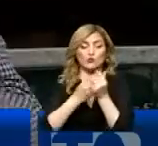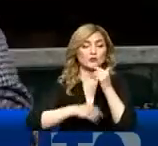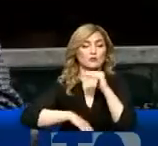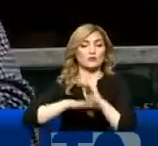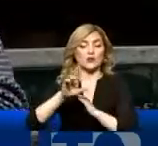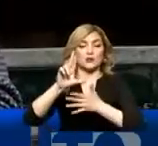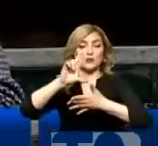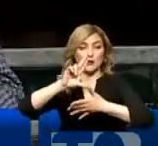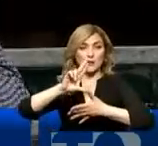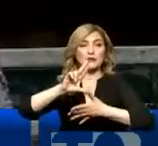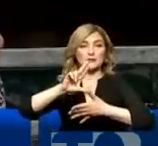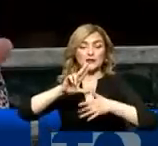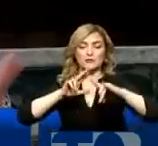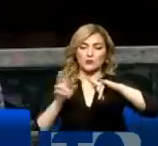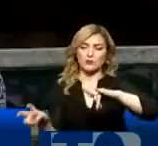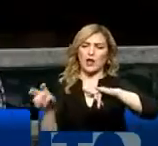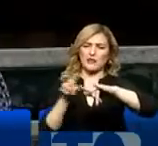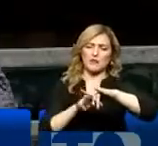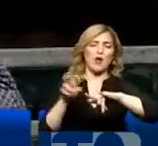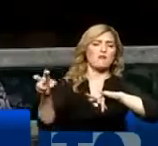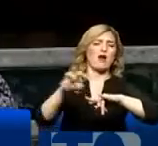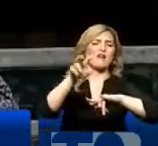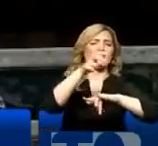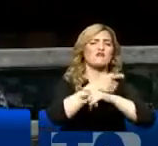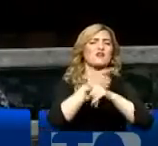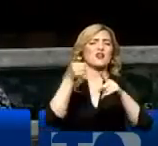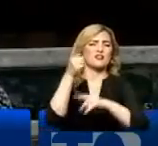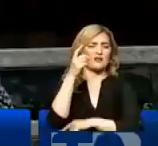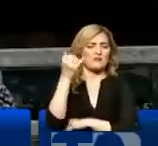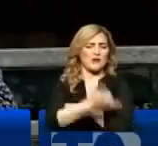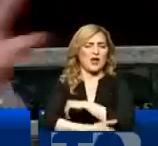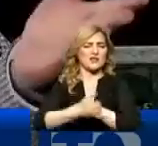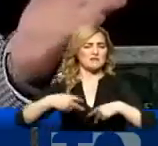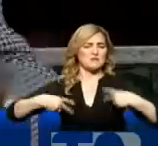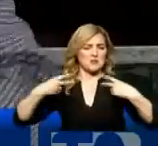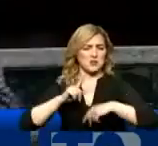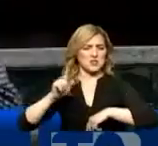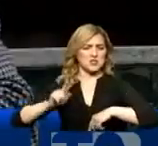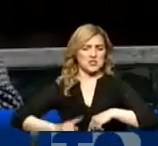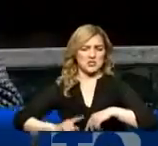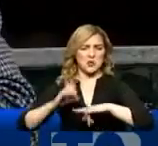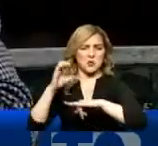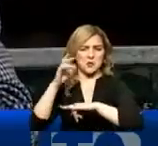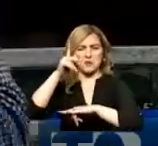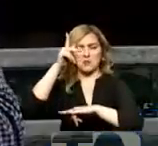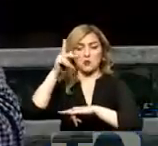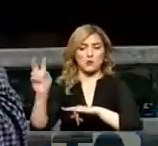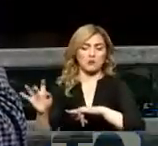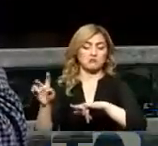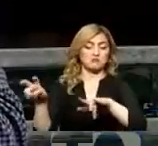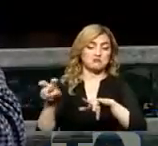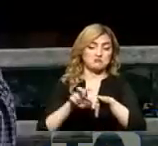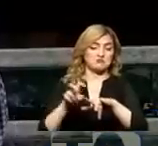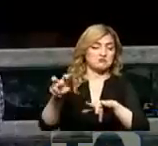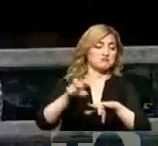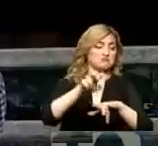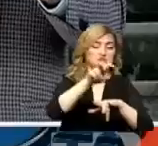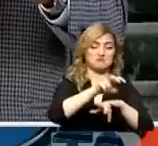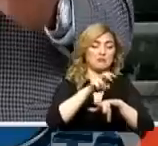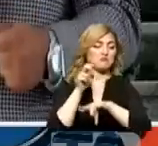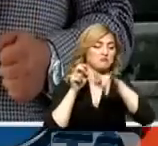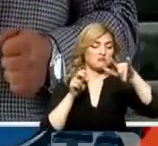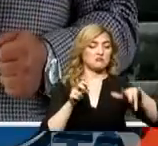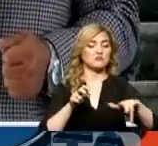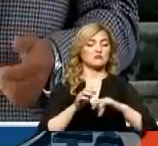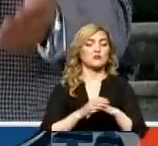de latinoamericanos que sean evacuados hacia nuestro continente. Esto es lo que han informado las autoridades respecto